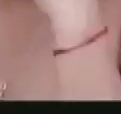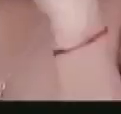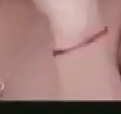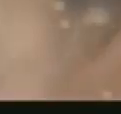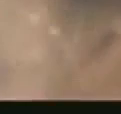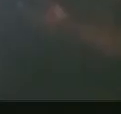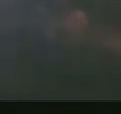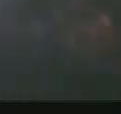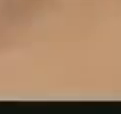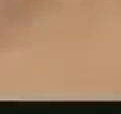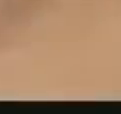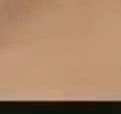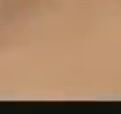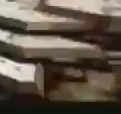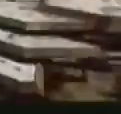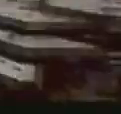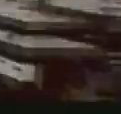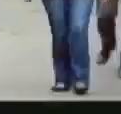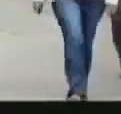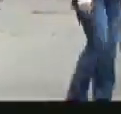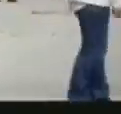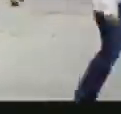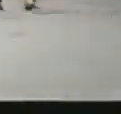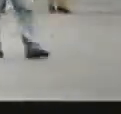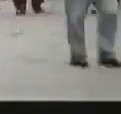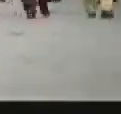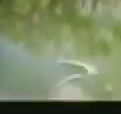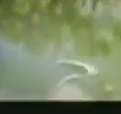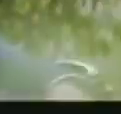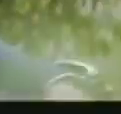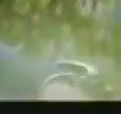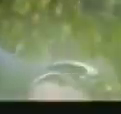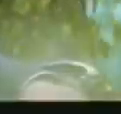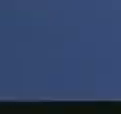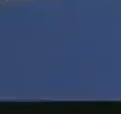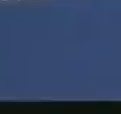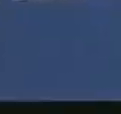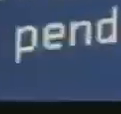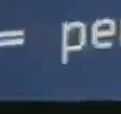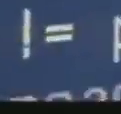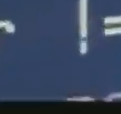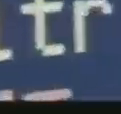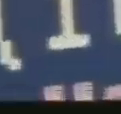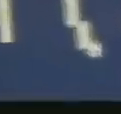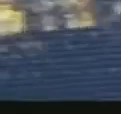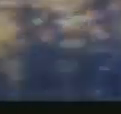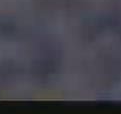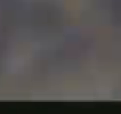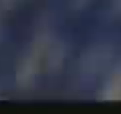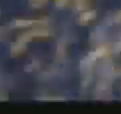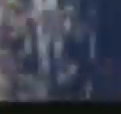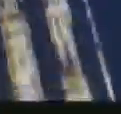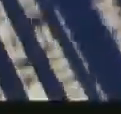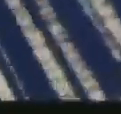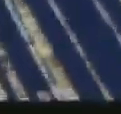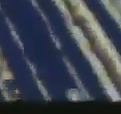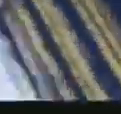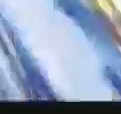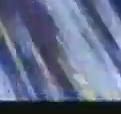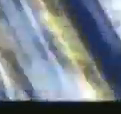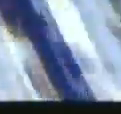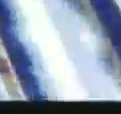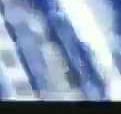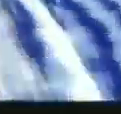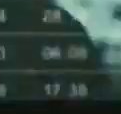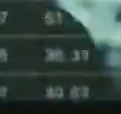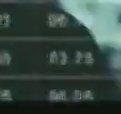está basado en nuestra propia tecnología blockchain, hecha en Venezuela. Un registro de transacciones asentadas en bloques